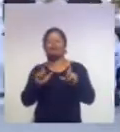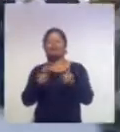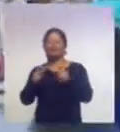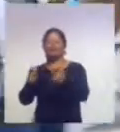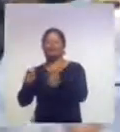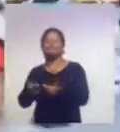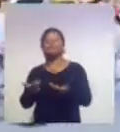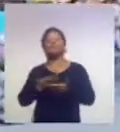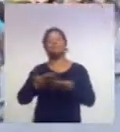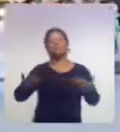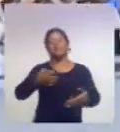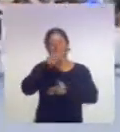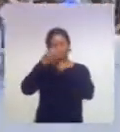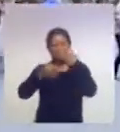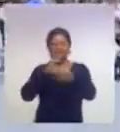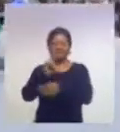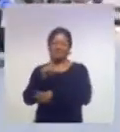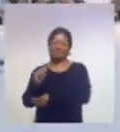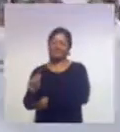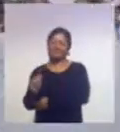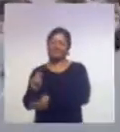Temolsi.